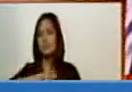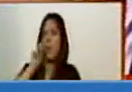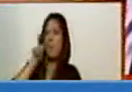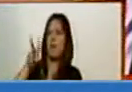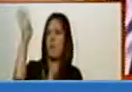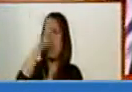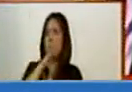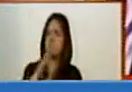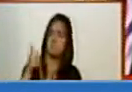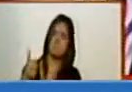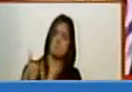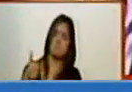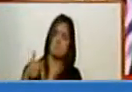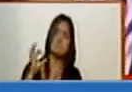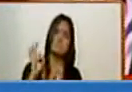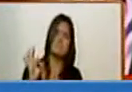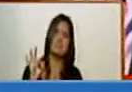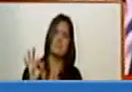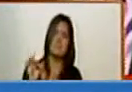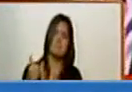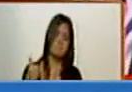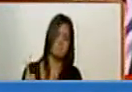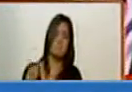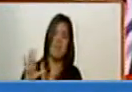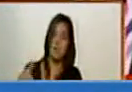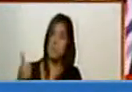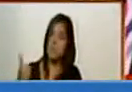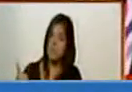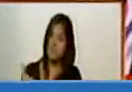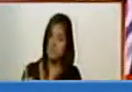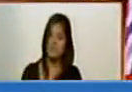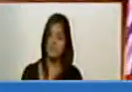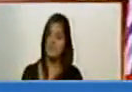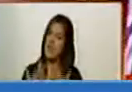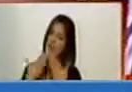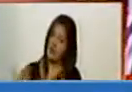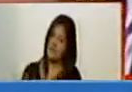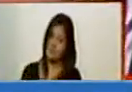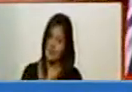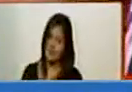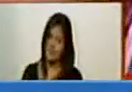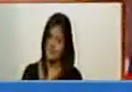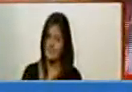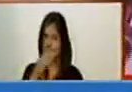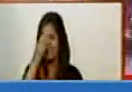con optimismo, con simpatía y con admiración. Gracias, Presidenta.